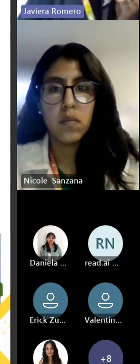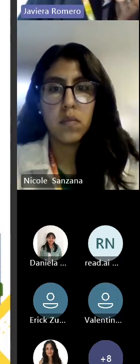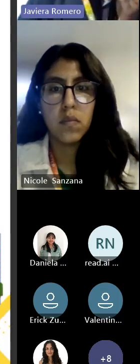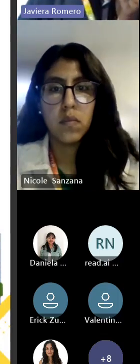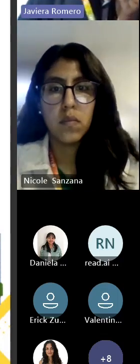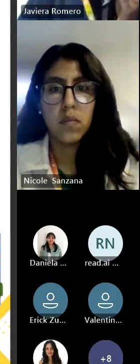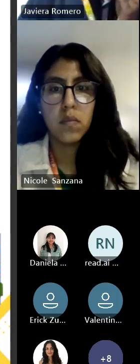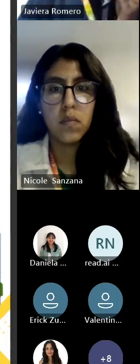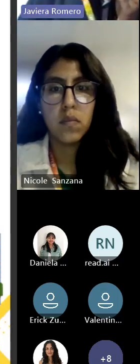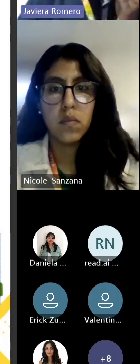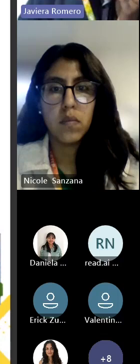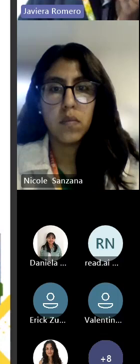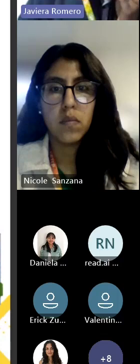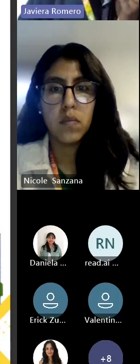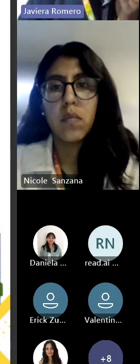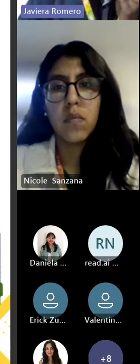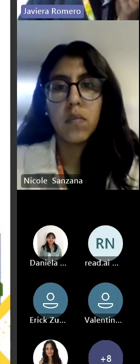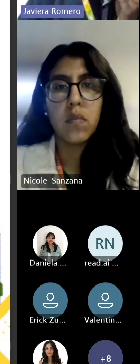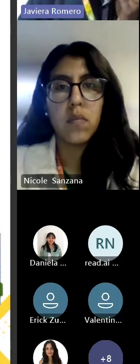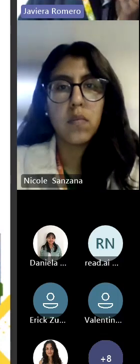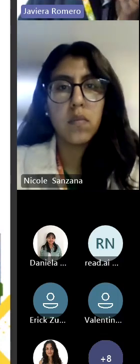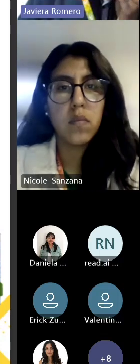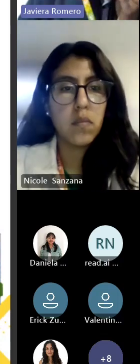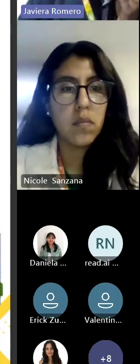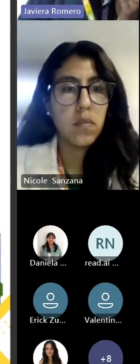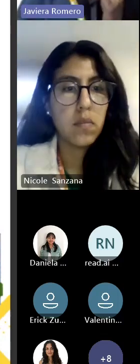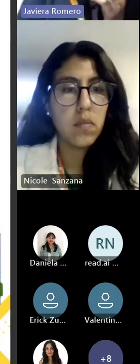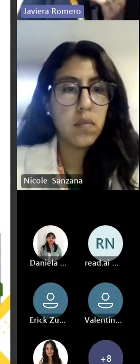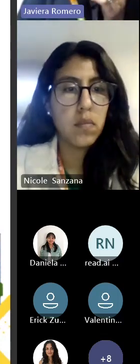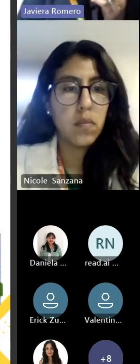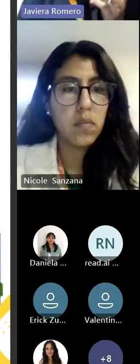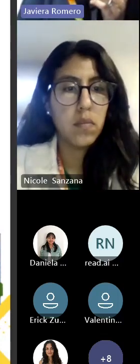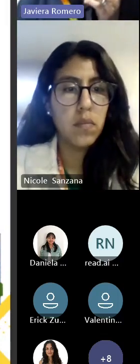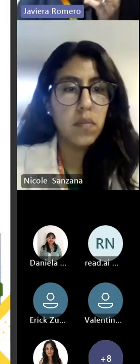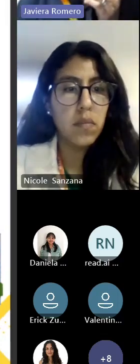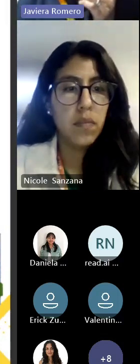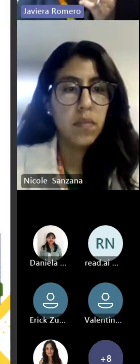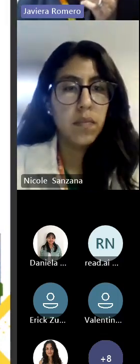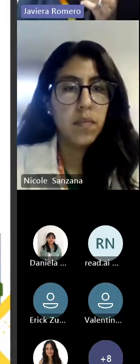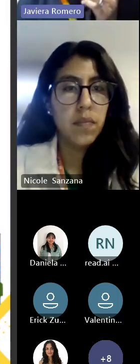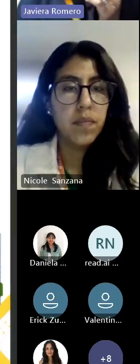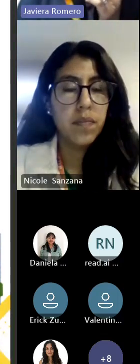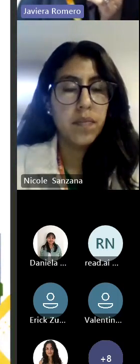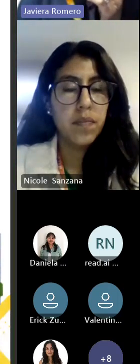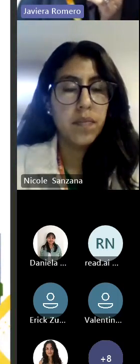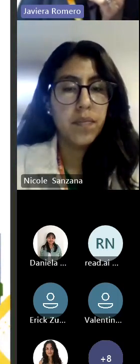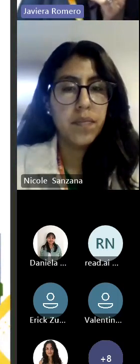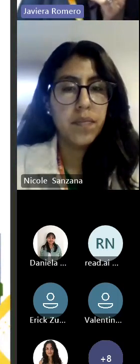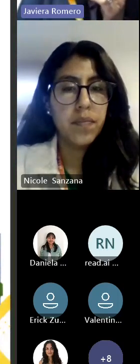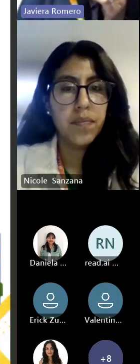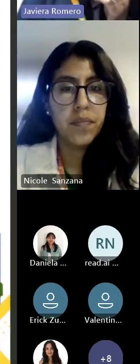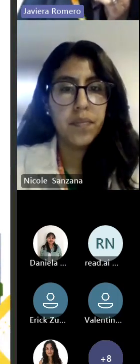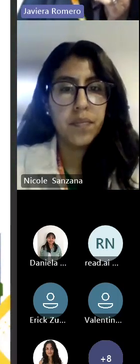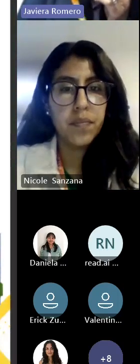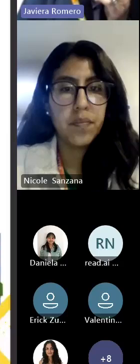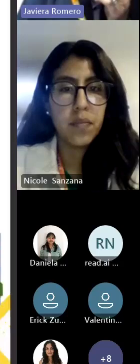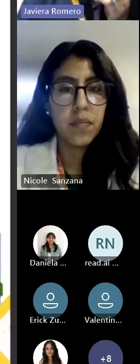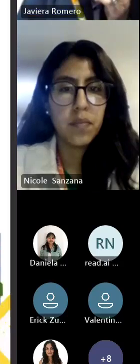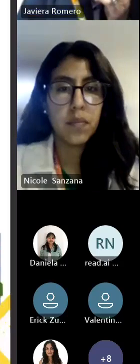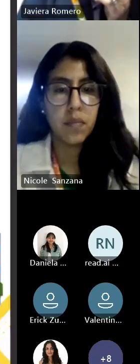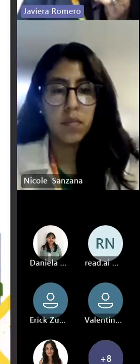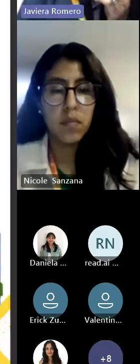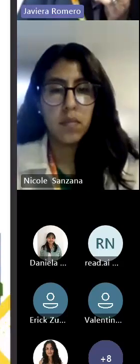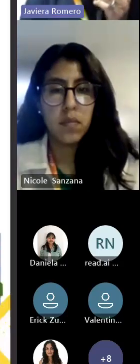más cercano. Y de ahí contar con los números de teléfono, personas de referencia de esos centros de urgencia o